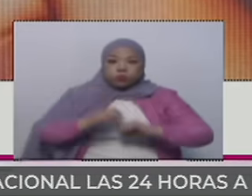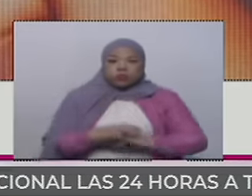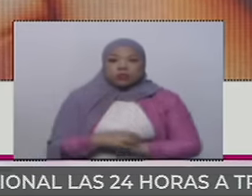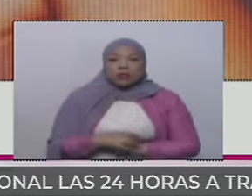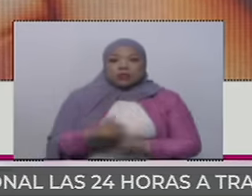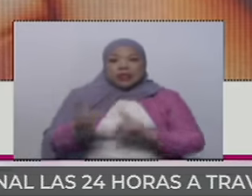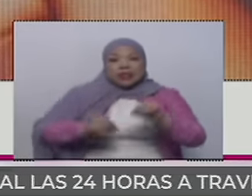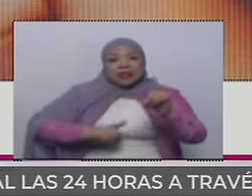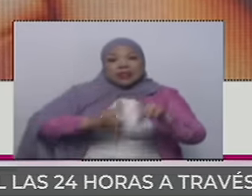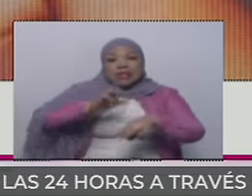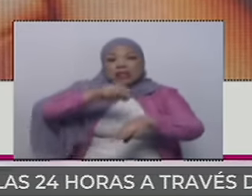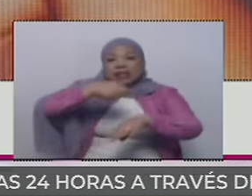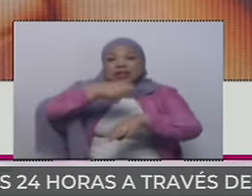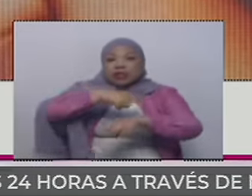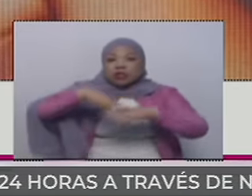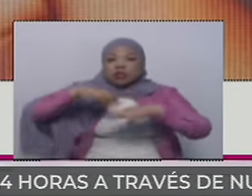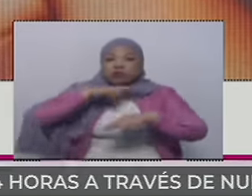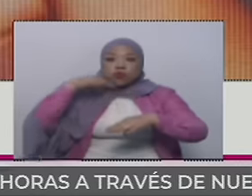diabetes,